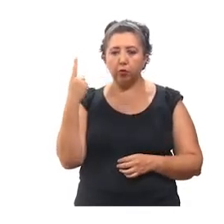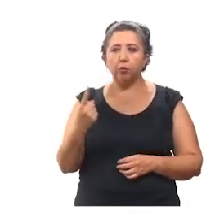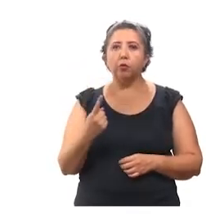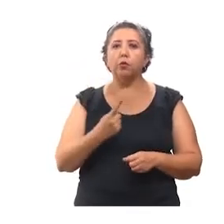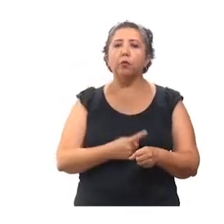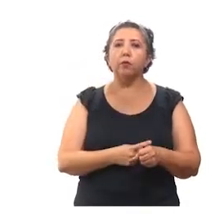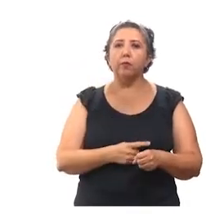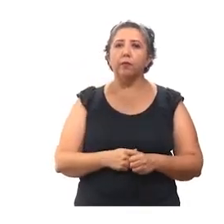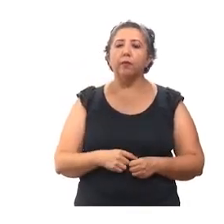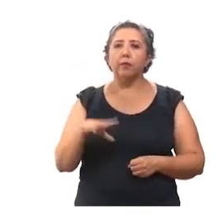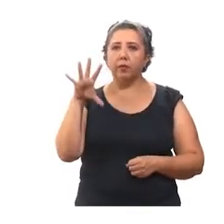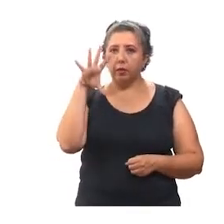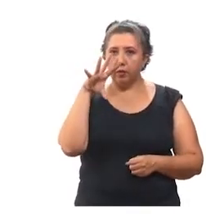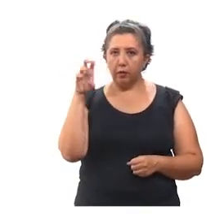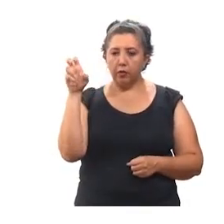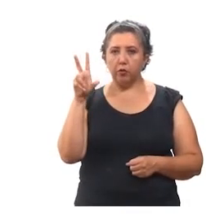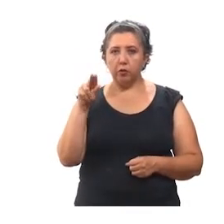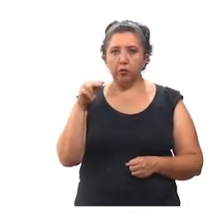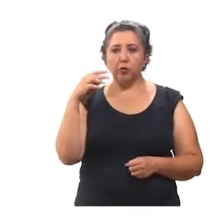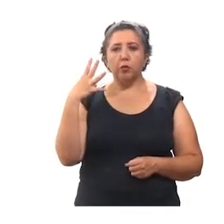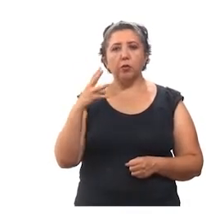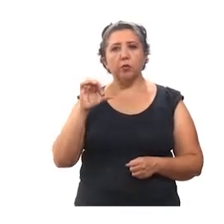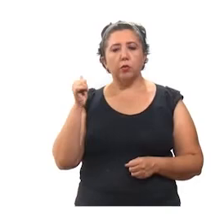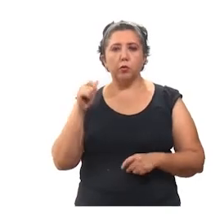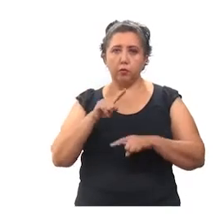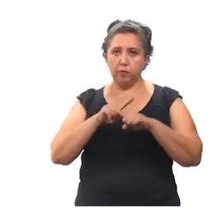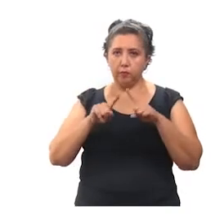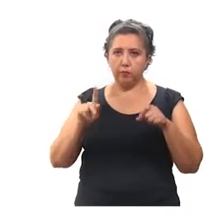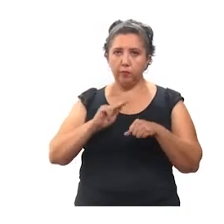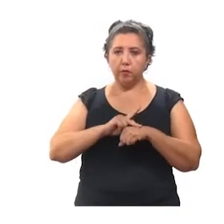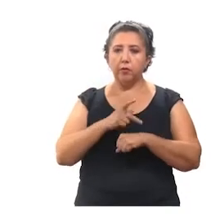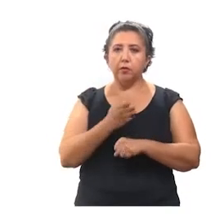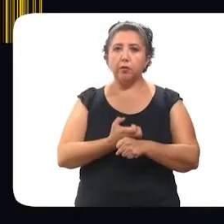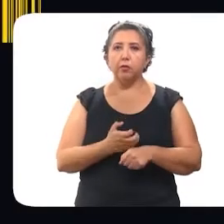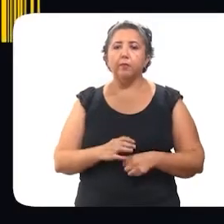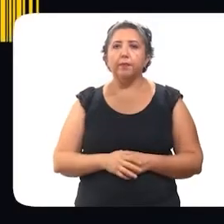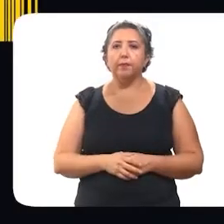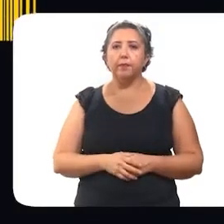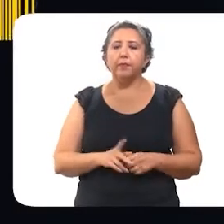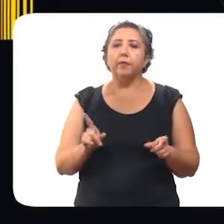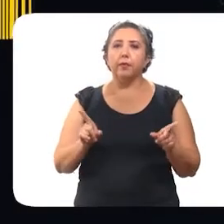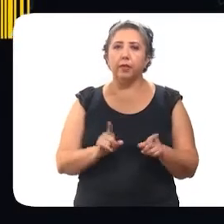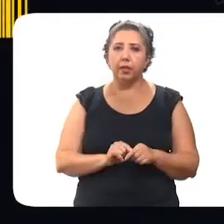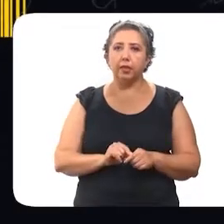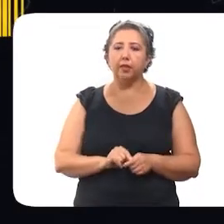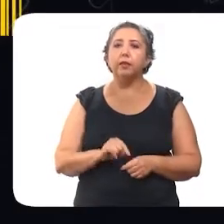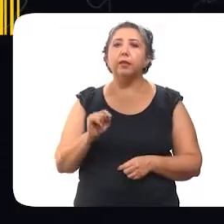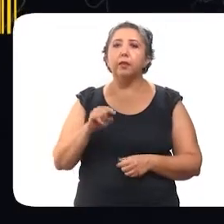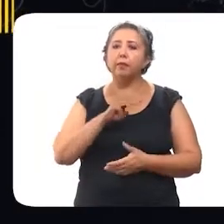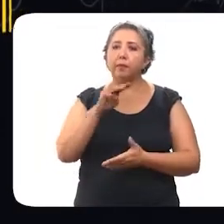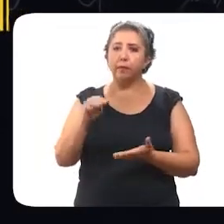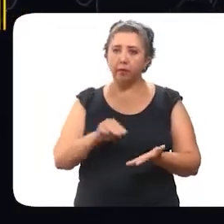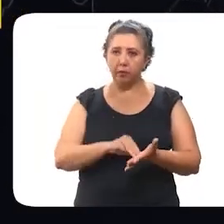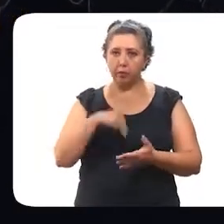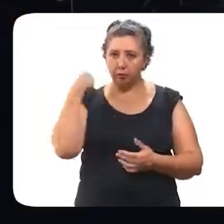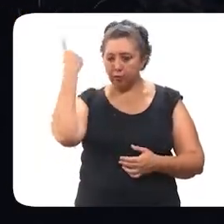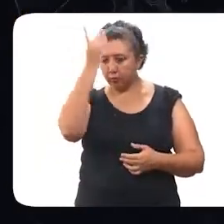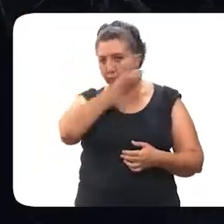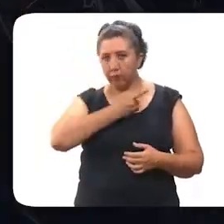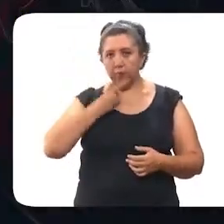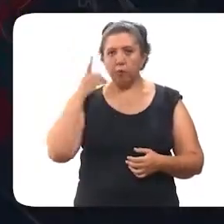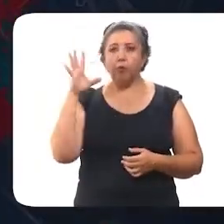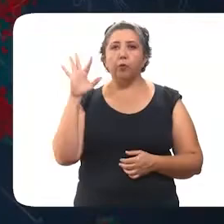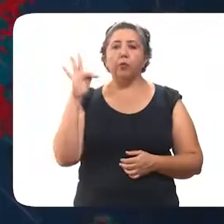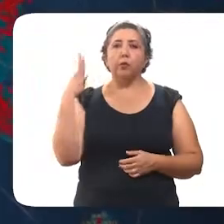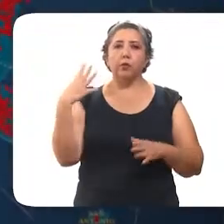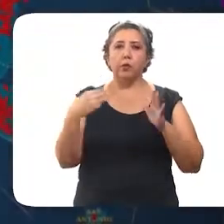casos positivos, 584 son de otro país u otro estado. Específicamente, en Mérida se han diagnosticado